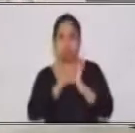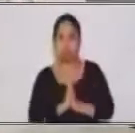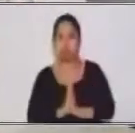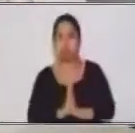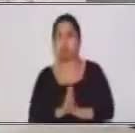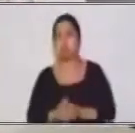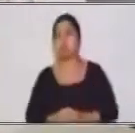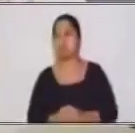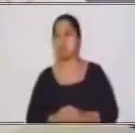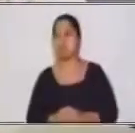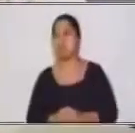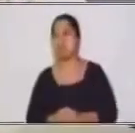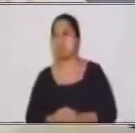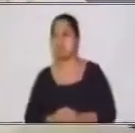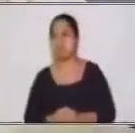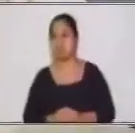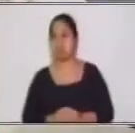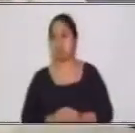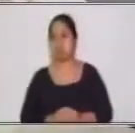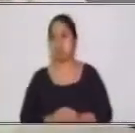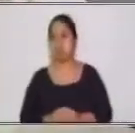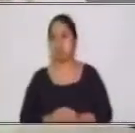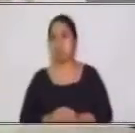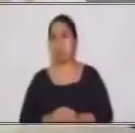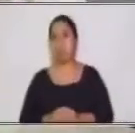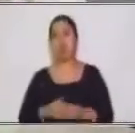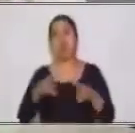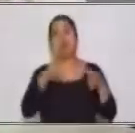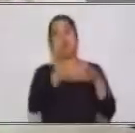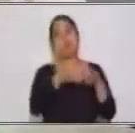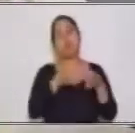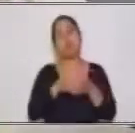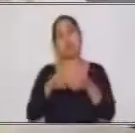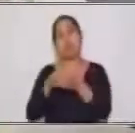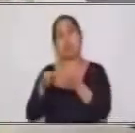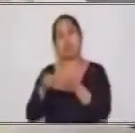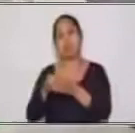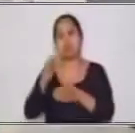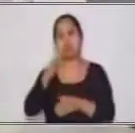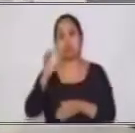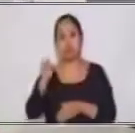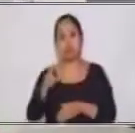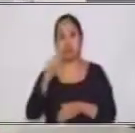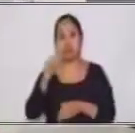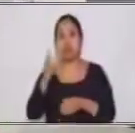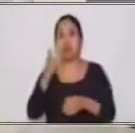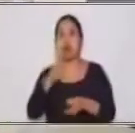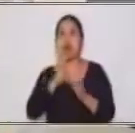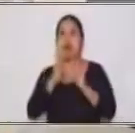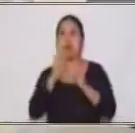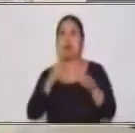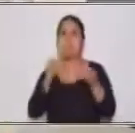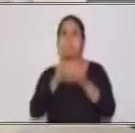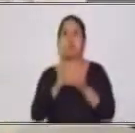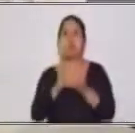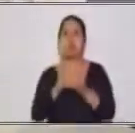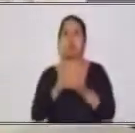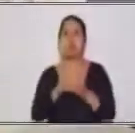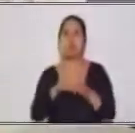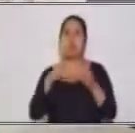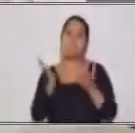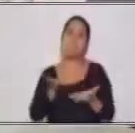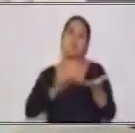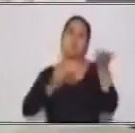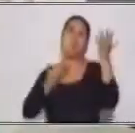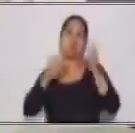para mí. Dentro de la generación del 30 ya el enfoque ya es más de poesía. Ellos se centran más a la poesía, entonces se dedican